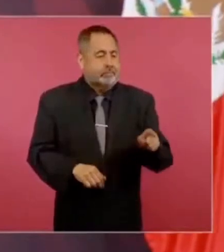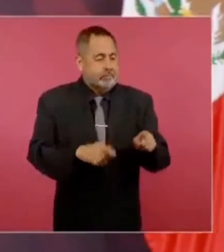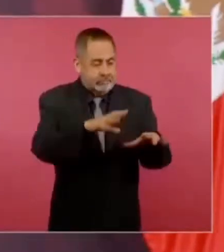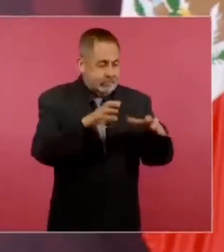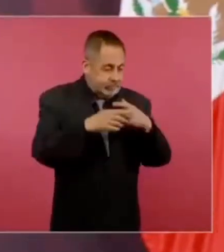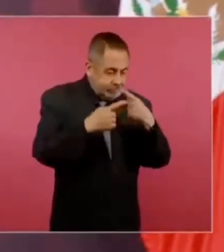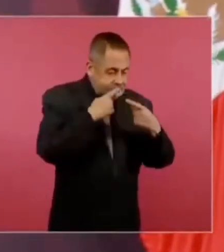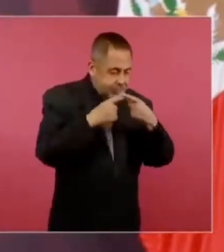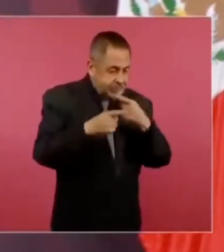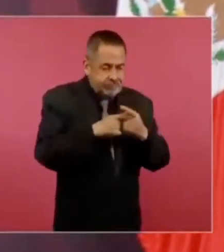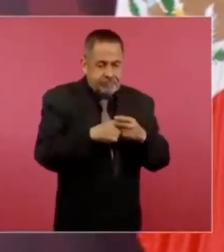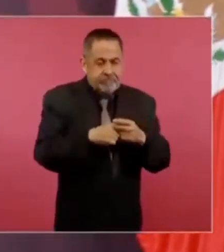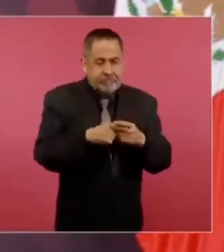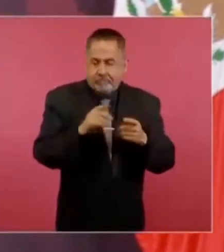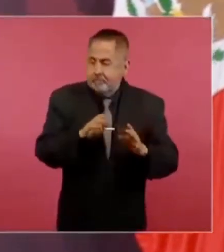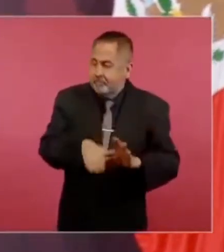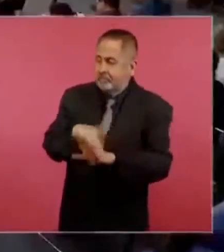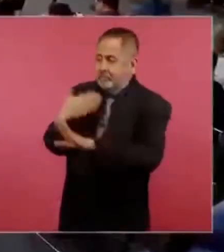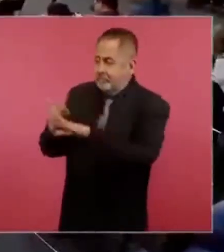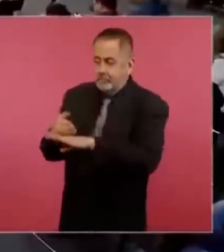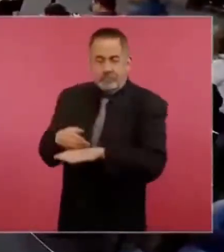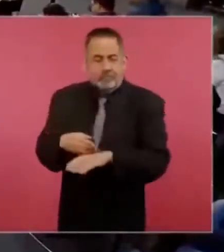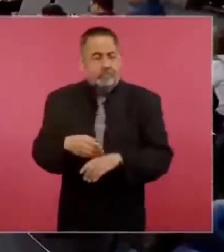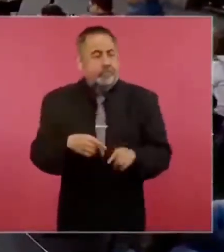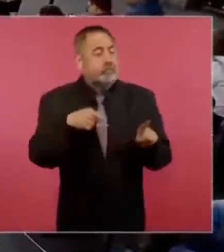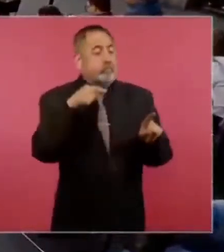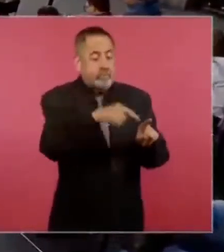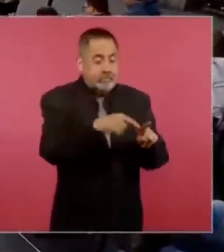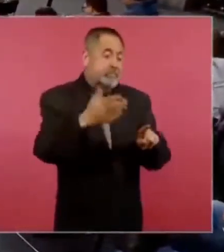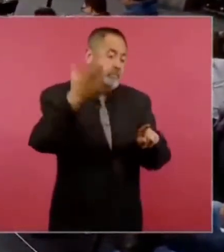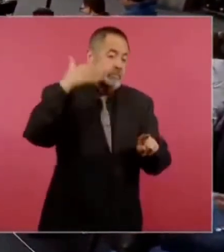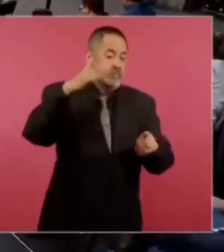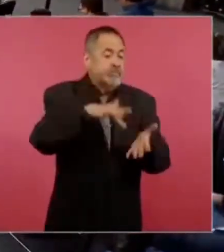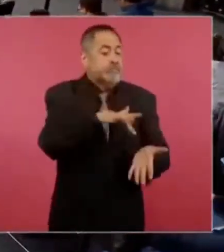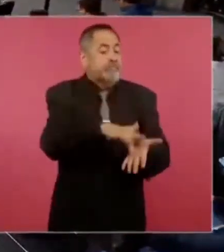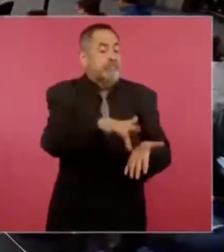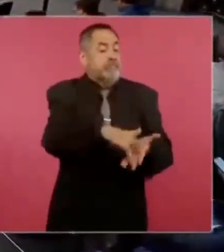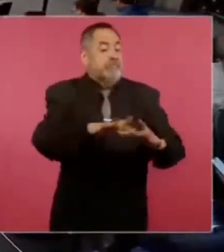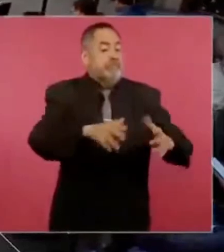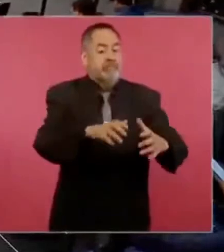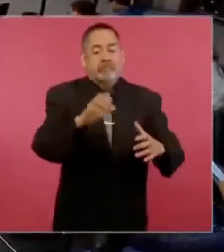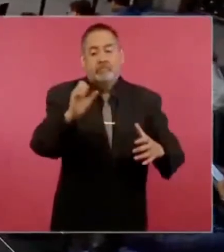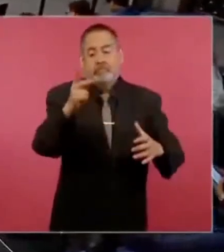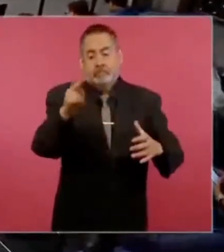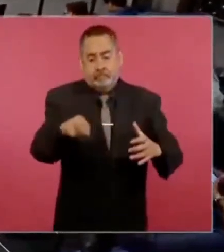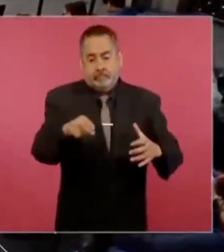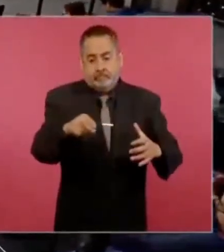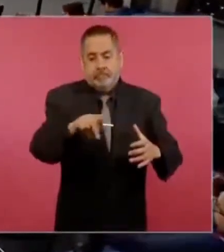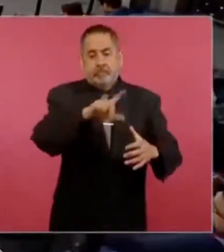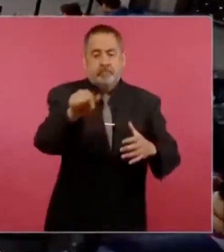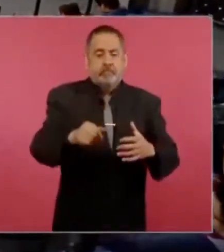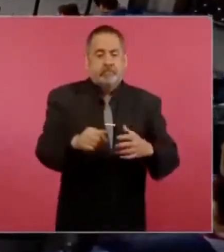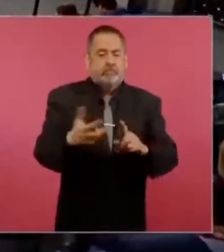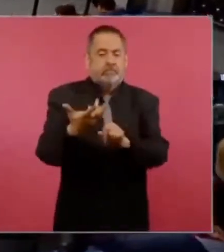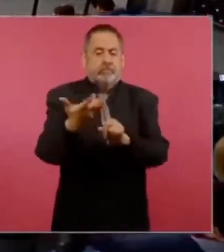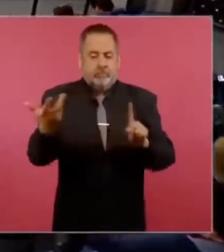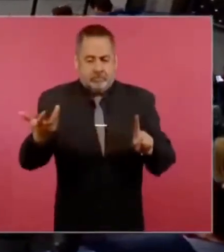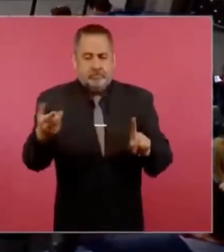Destacadamente en el posicionamiento mediático de Peña, pero se había distanciado de los directivos de